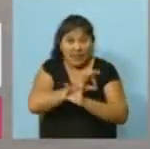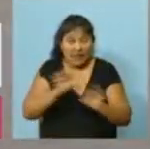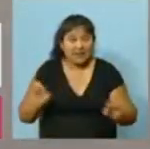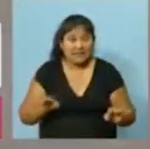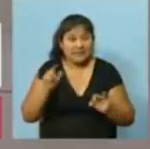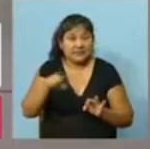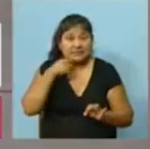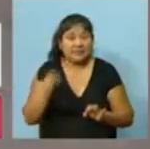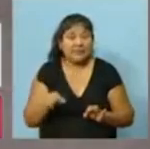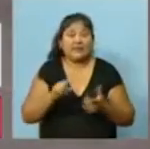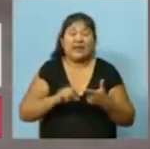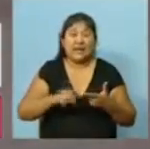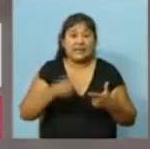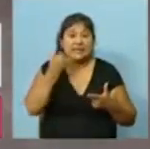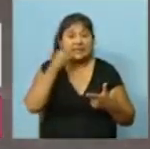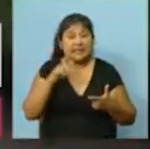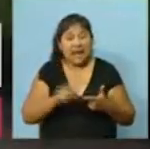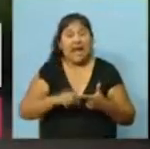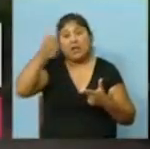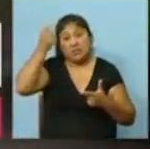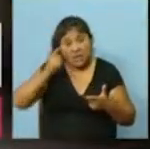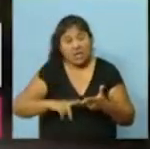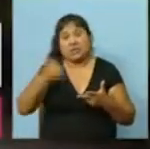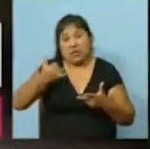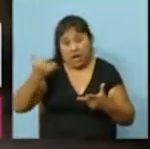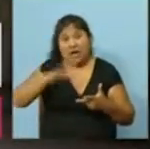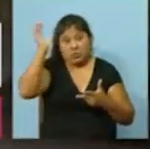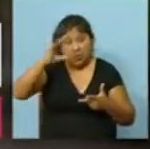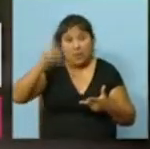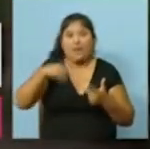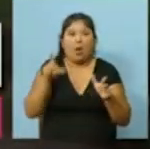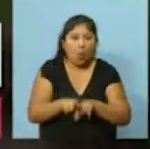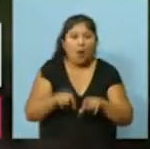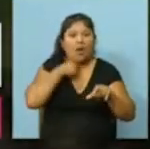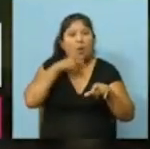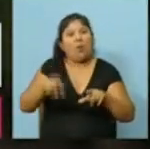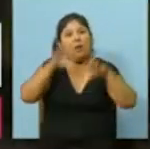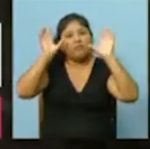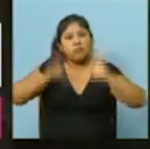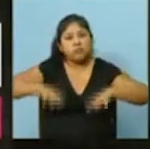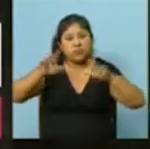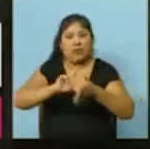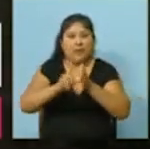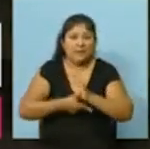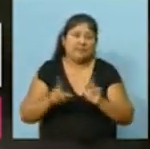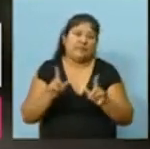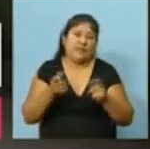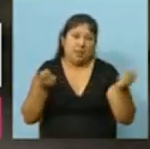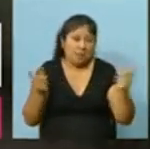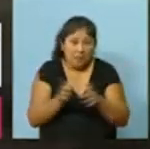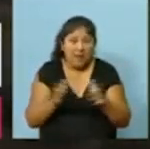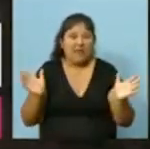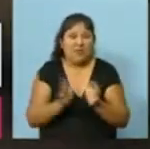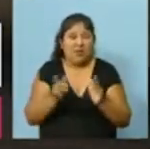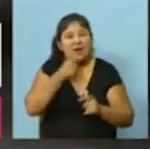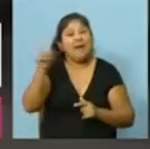jujuy o bien en reyes en san pablo de reyes creo que a los vecinos de pal palacio de mejora de algunas de alto comedero